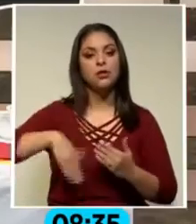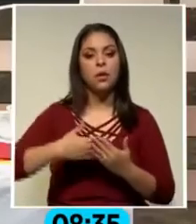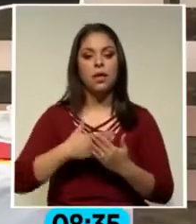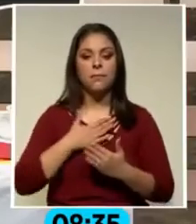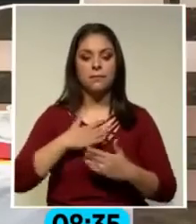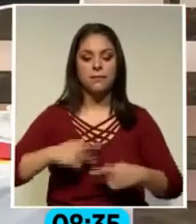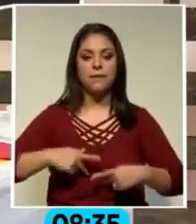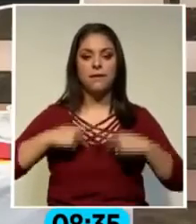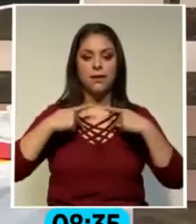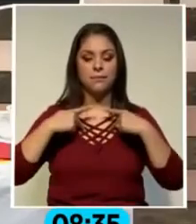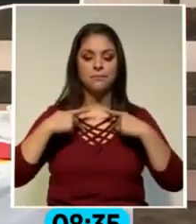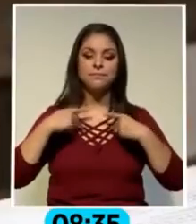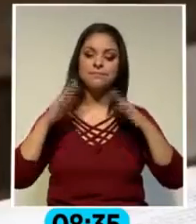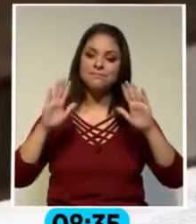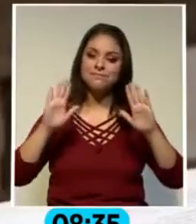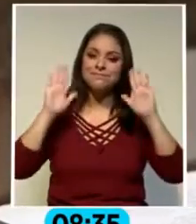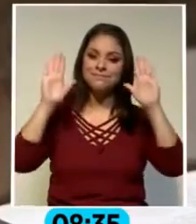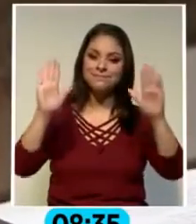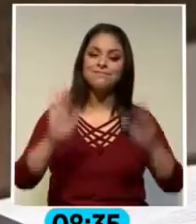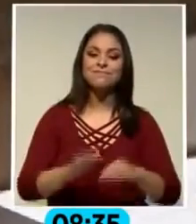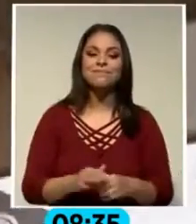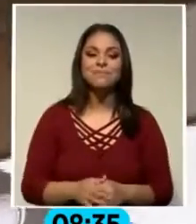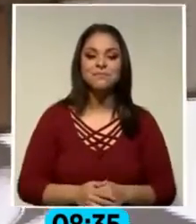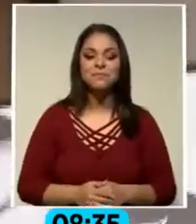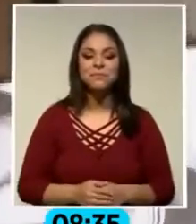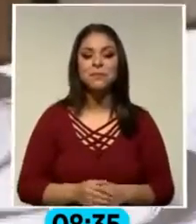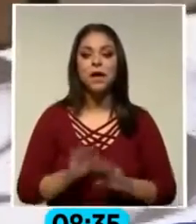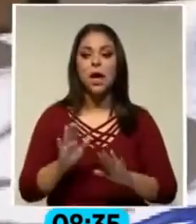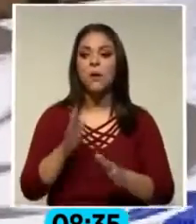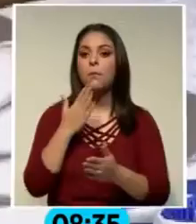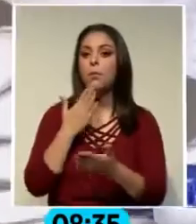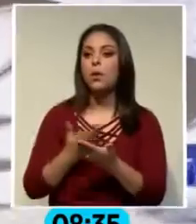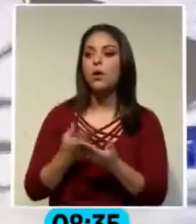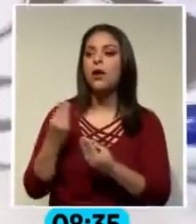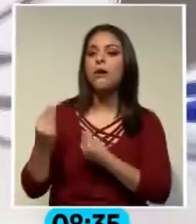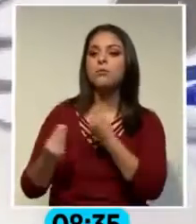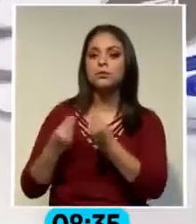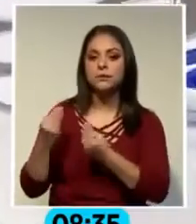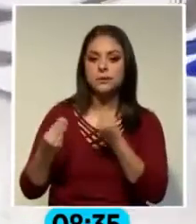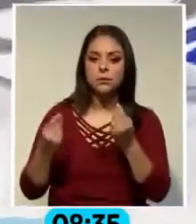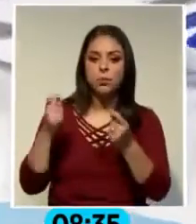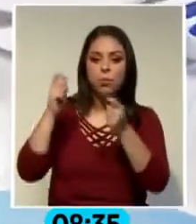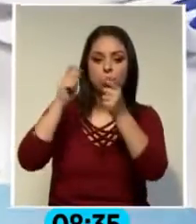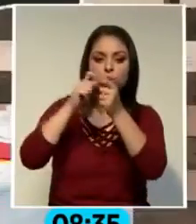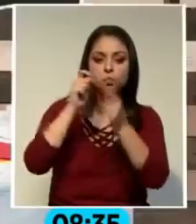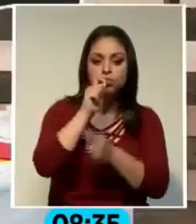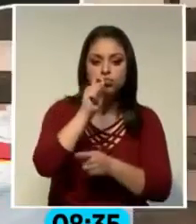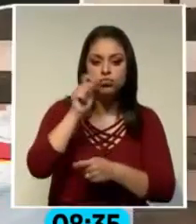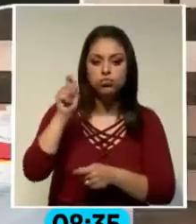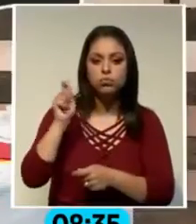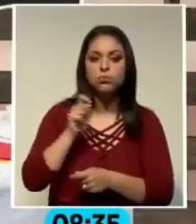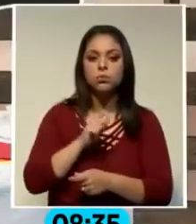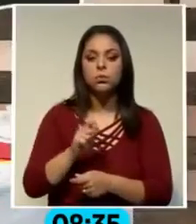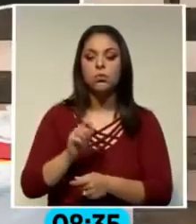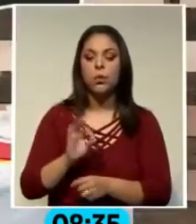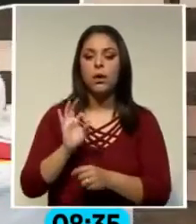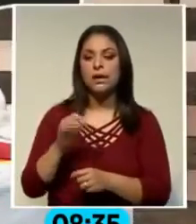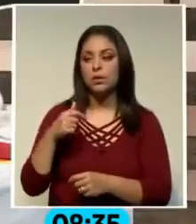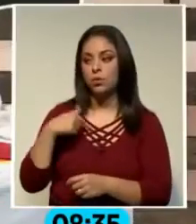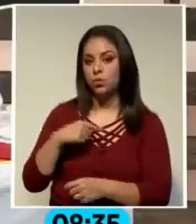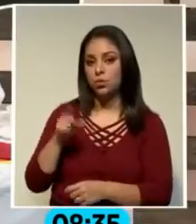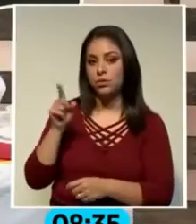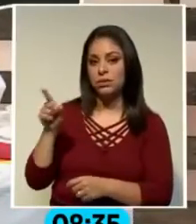vida. Excelente, bueno, niña Gwen. Ahora sí, niña Ley, ¿cómo bueno, es que niña Gwen, vamos a puntillar? Vamos a ver, ¿qué vamos a hacer? Vamos a tomar, aquí te voy a dar un